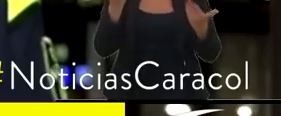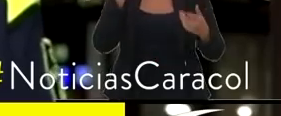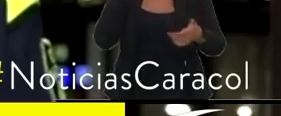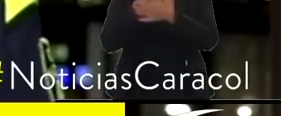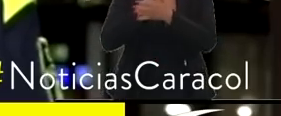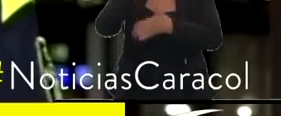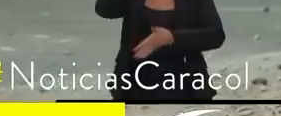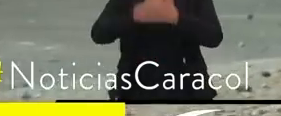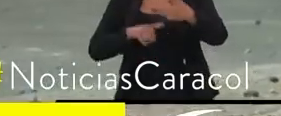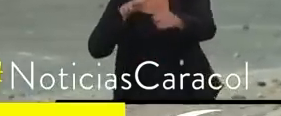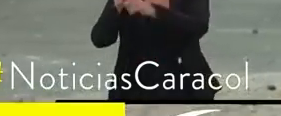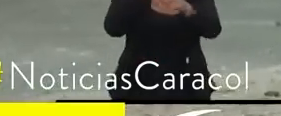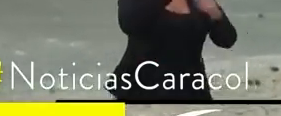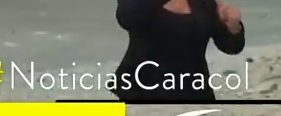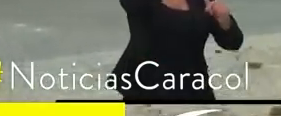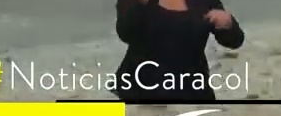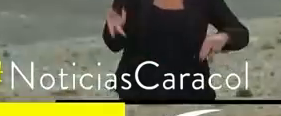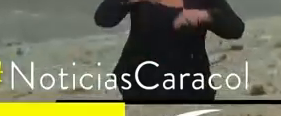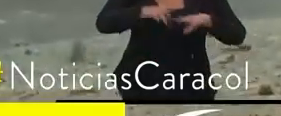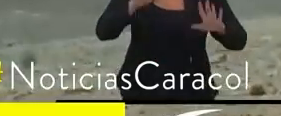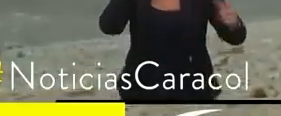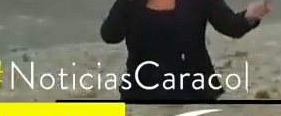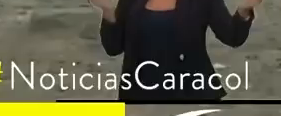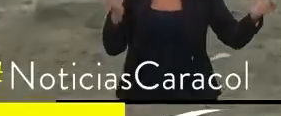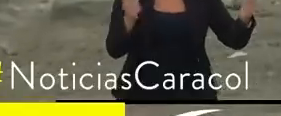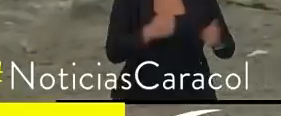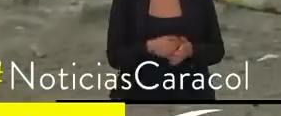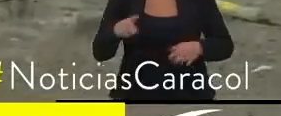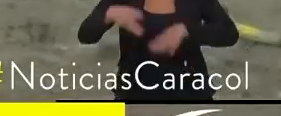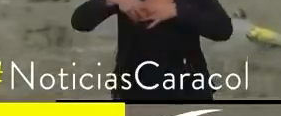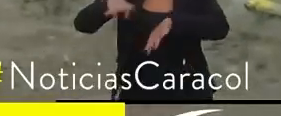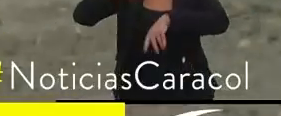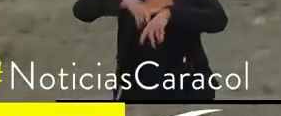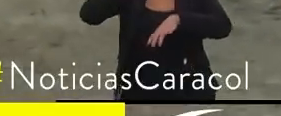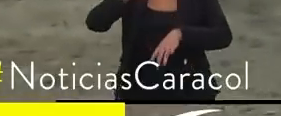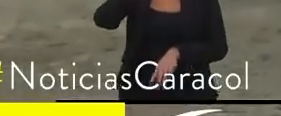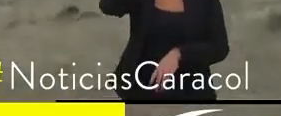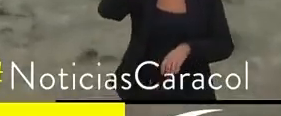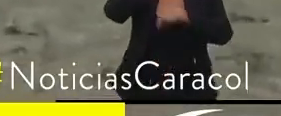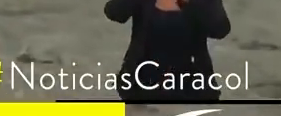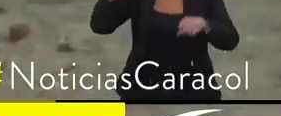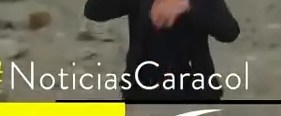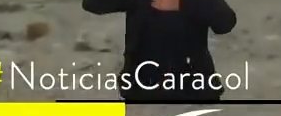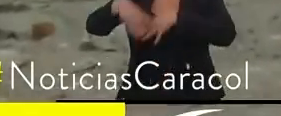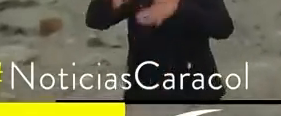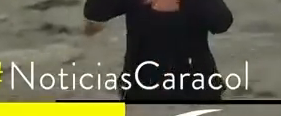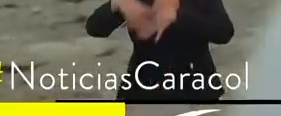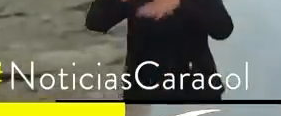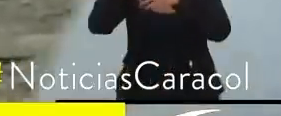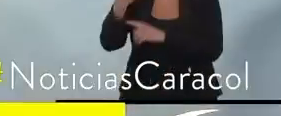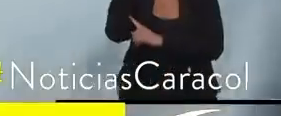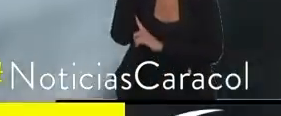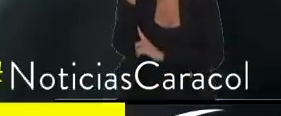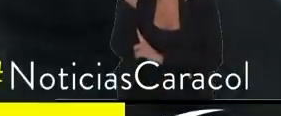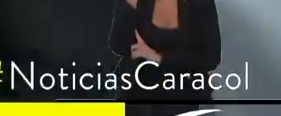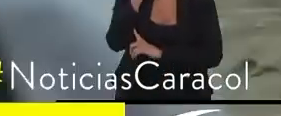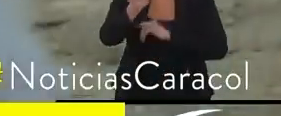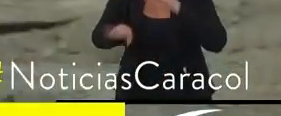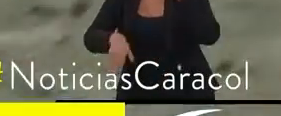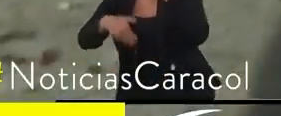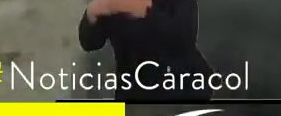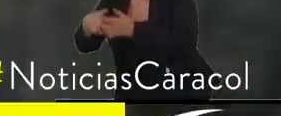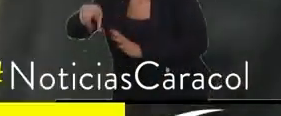fueran mayores las manifestaciones iniciaron a las 11 de la mañana de ayer y sólo hasta las 11 pm